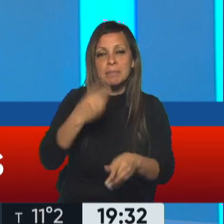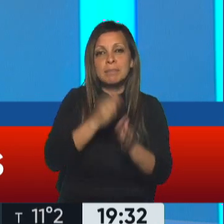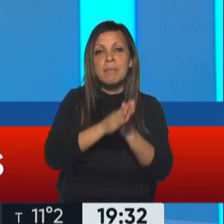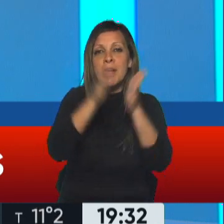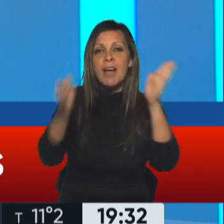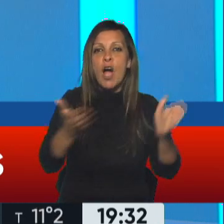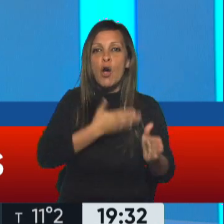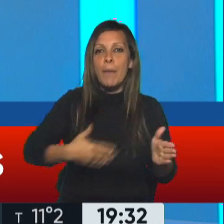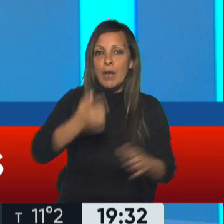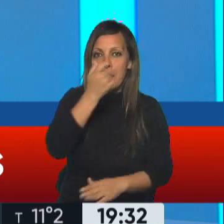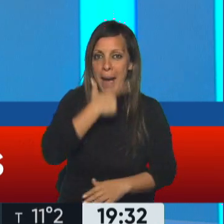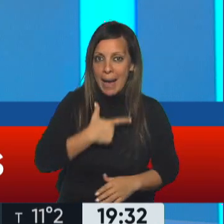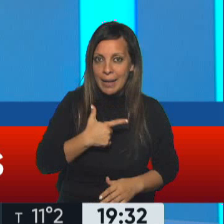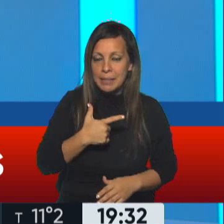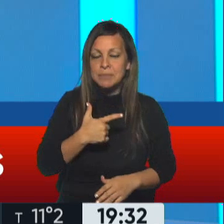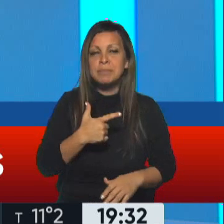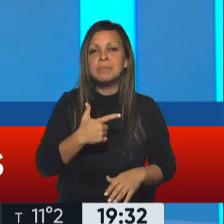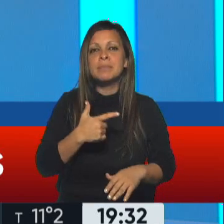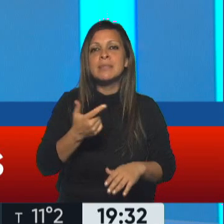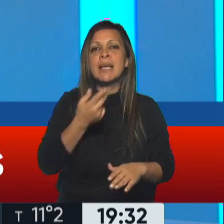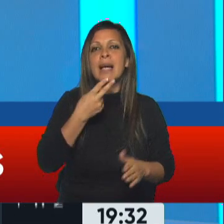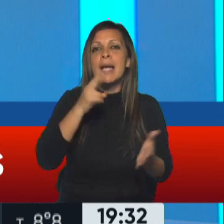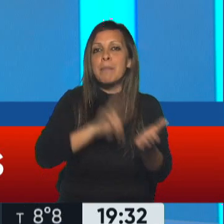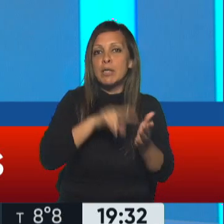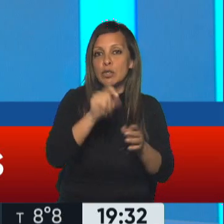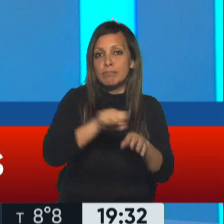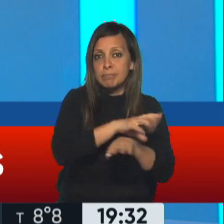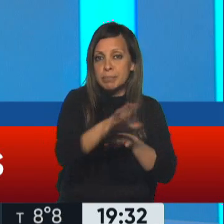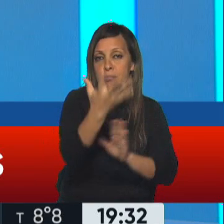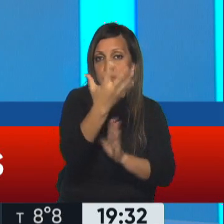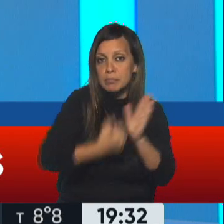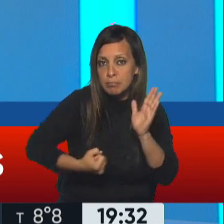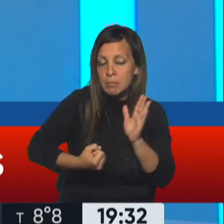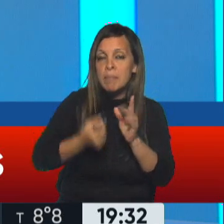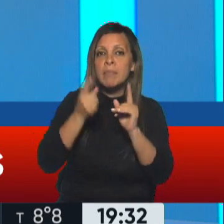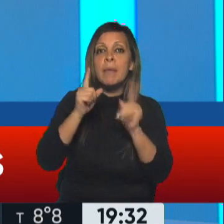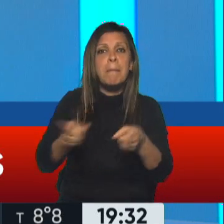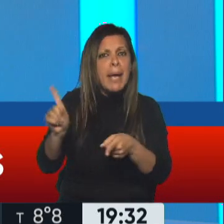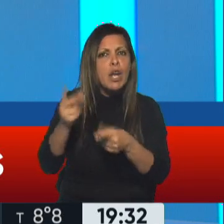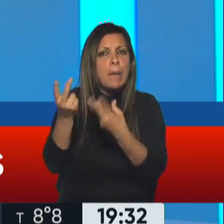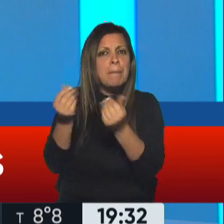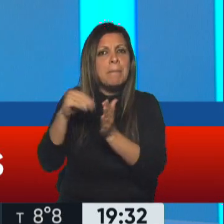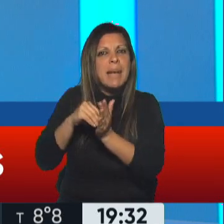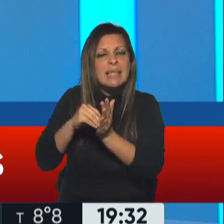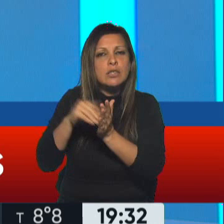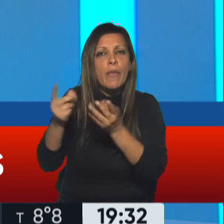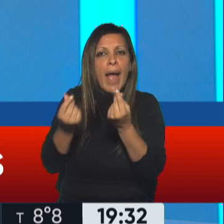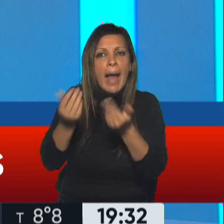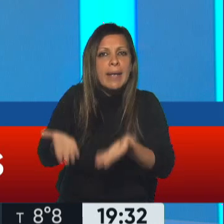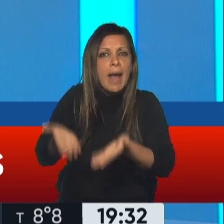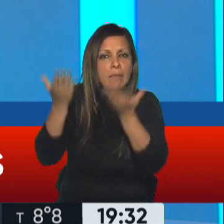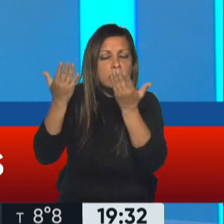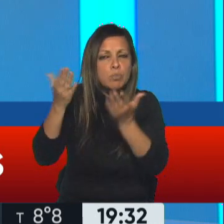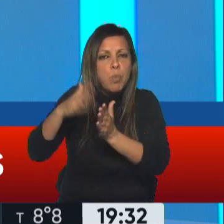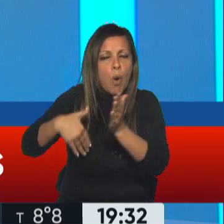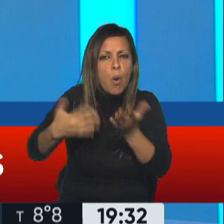Mauricio Macri se bajaron las retenciones y no desaparecieron, y los precios de las harinas aumentaron notablemente. De hecho, era una de las quejas de los